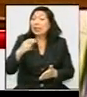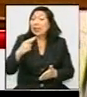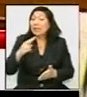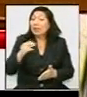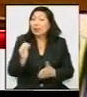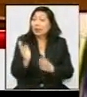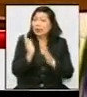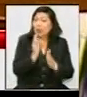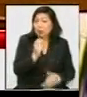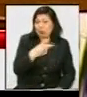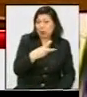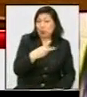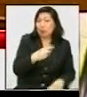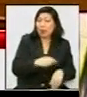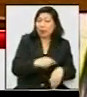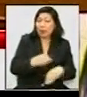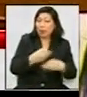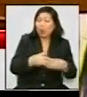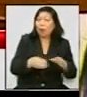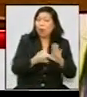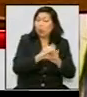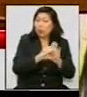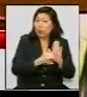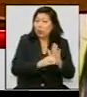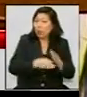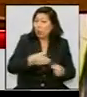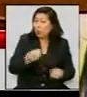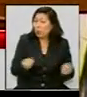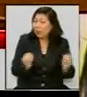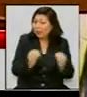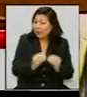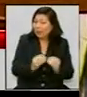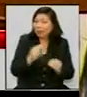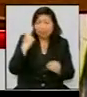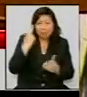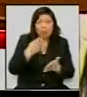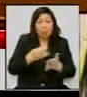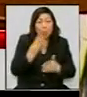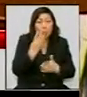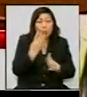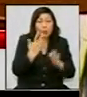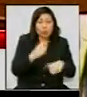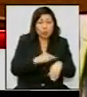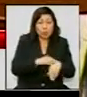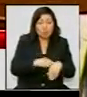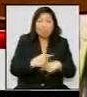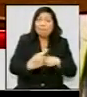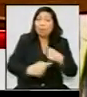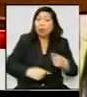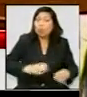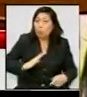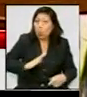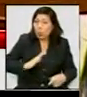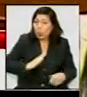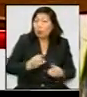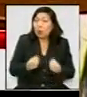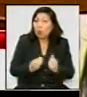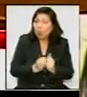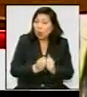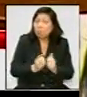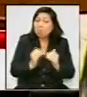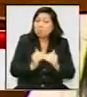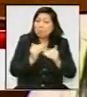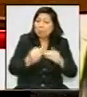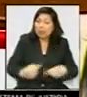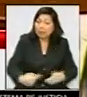lugar le demos un plazo a la Comisión de Constitución y Justicia razonable de 48 horas para que el próximo jueves veamos con amplitud